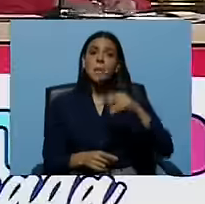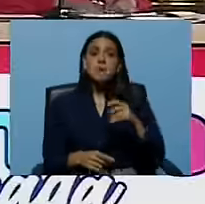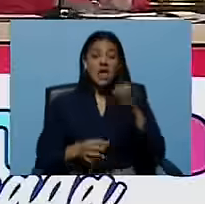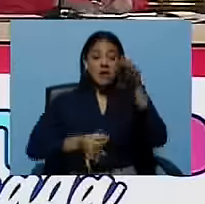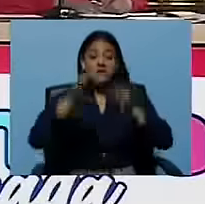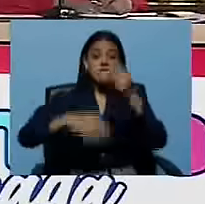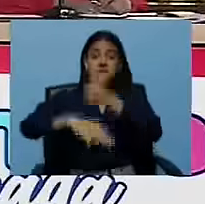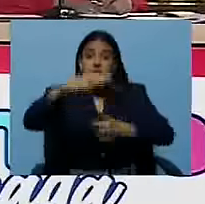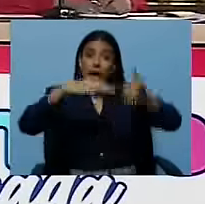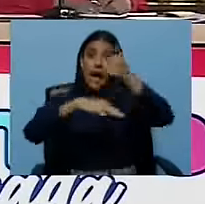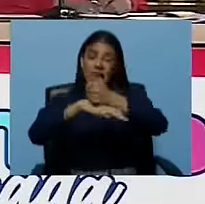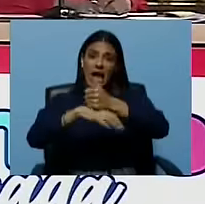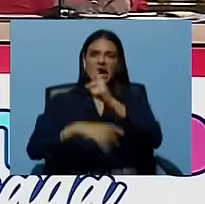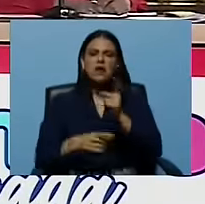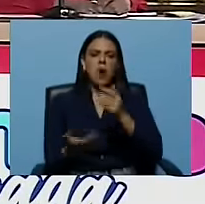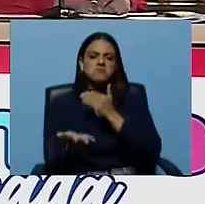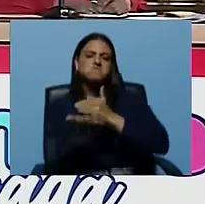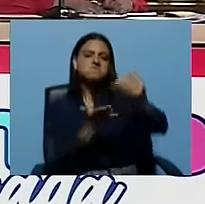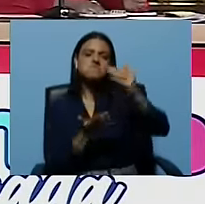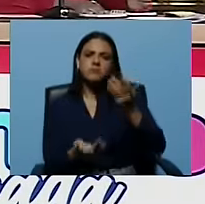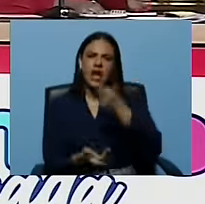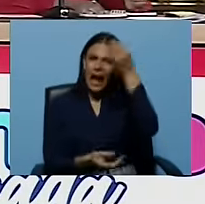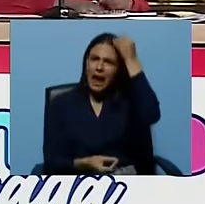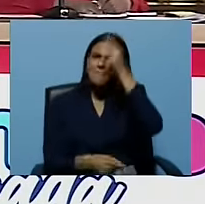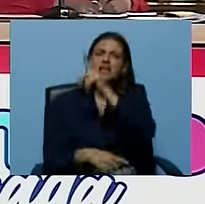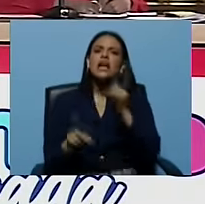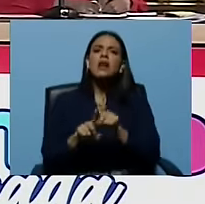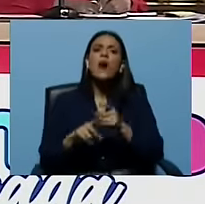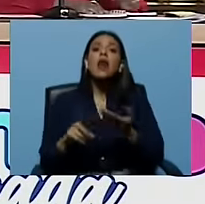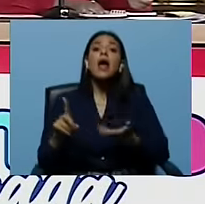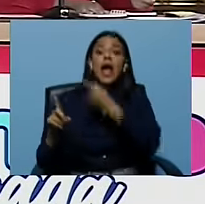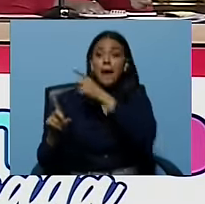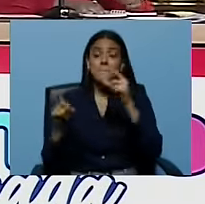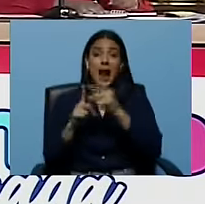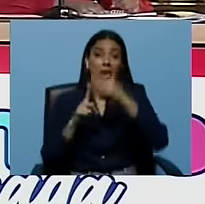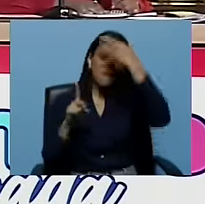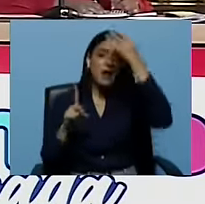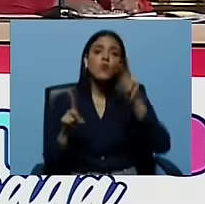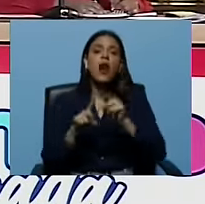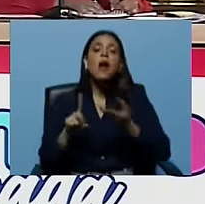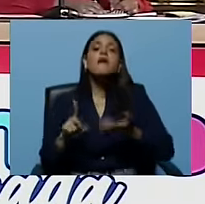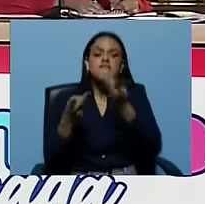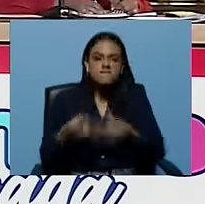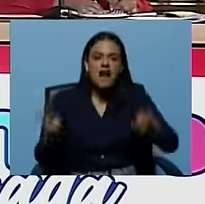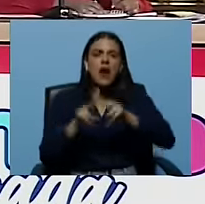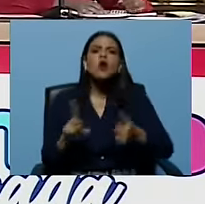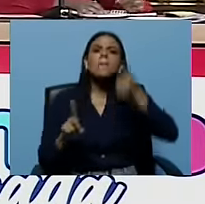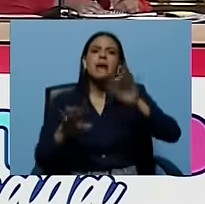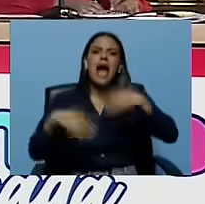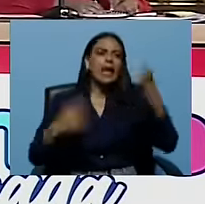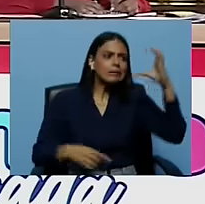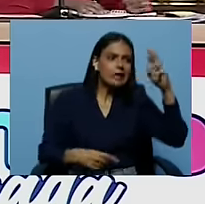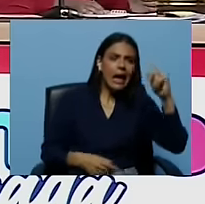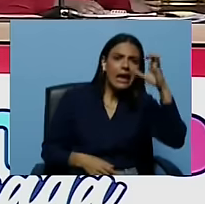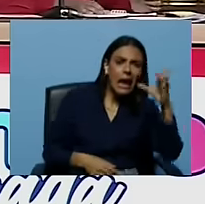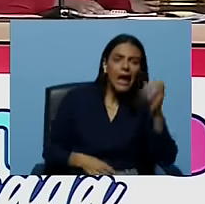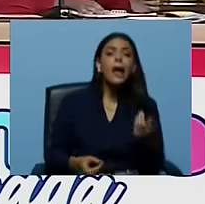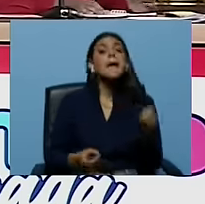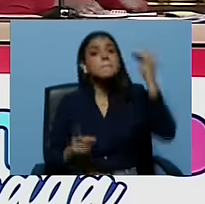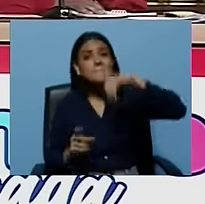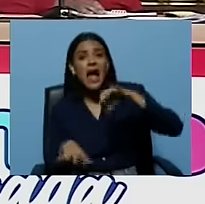moral. Él cree que está por encima de las leyes y la Constitución. ¿Cómo se llama eso?